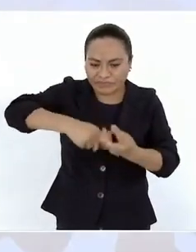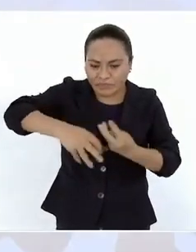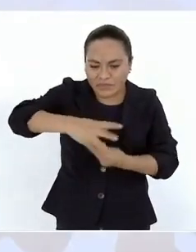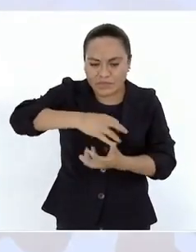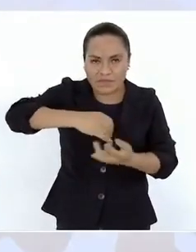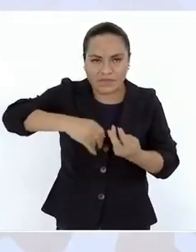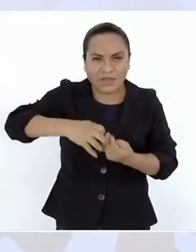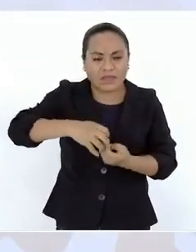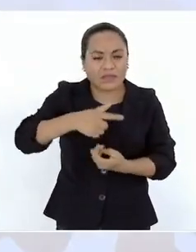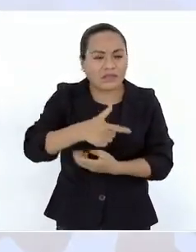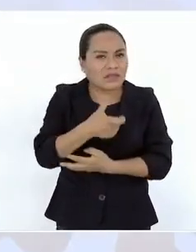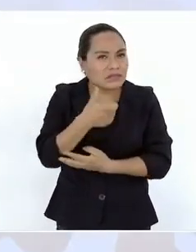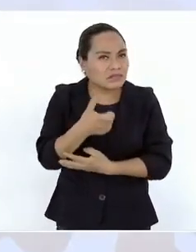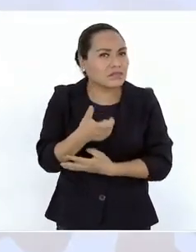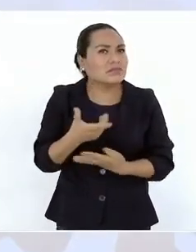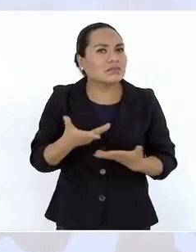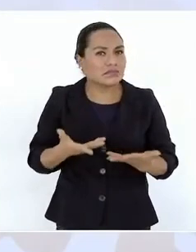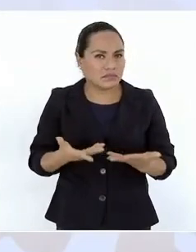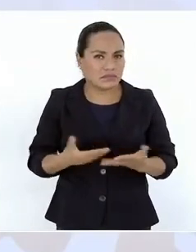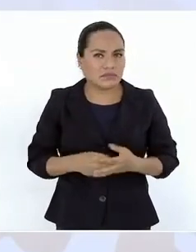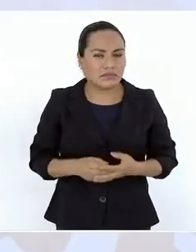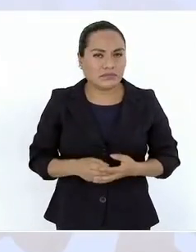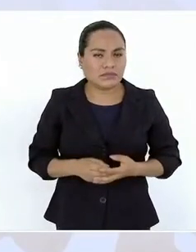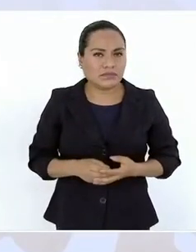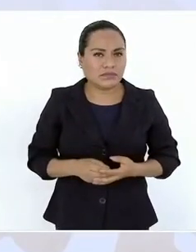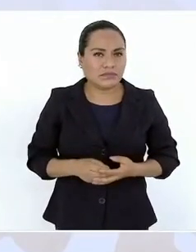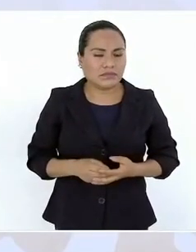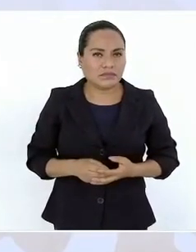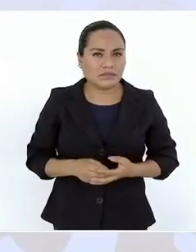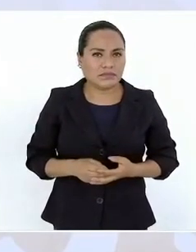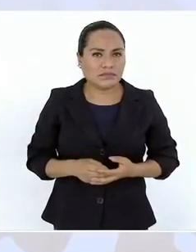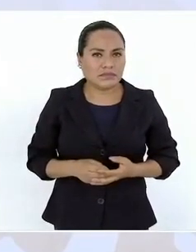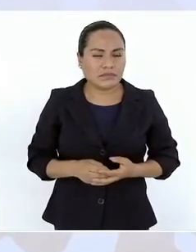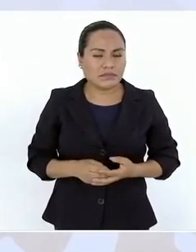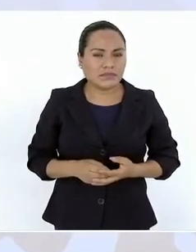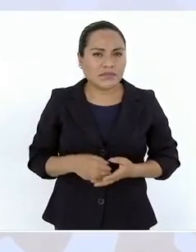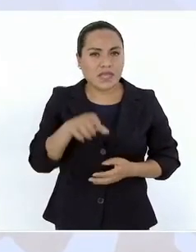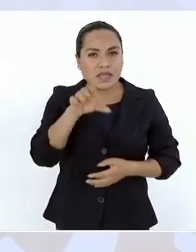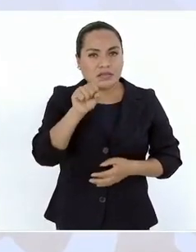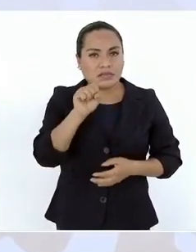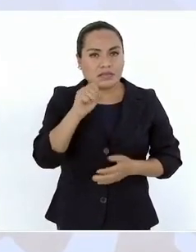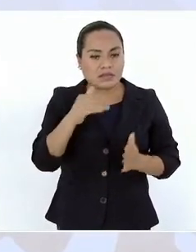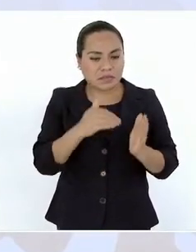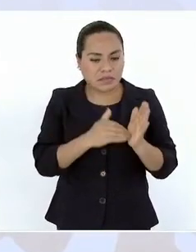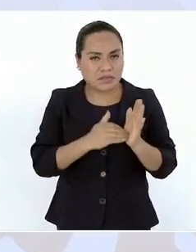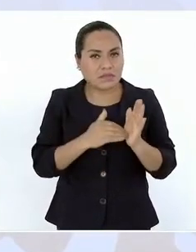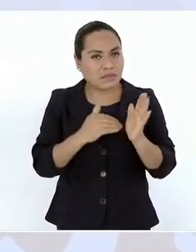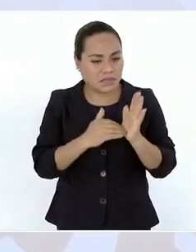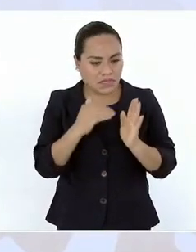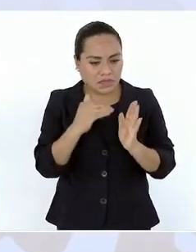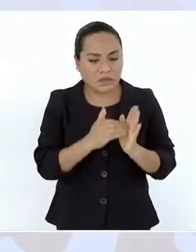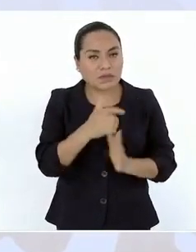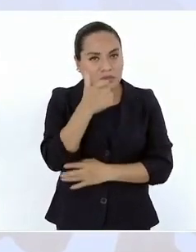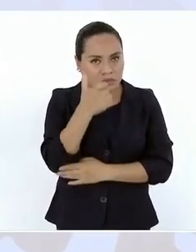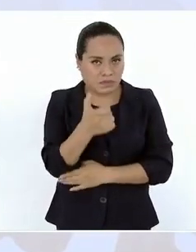una inversión de alrededor de 60 mil millones de pesos